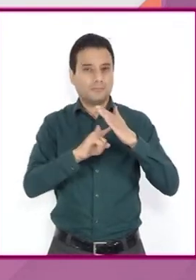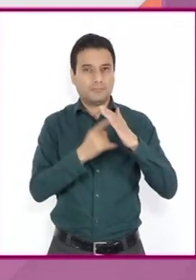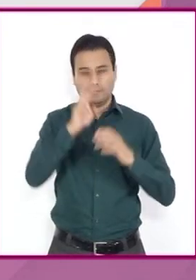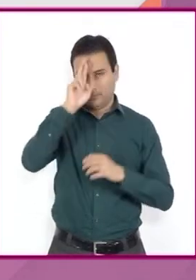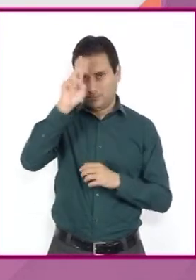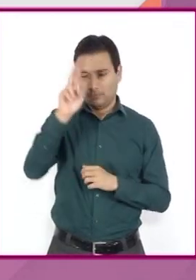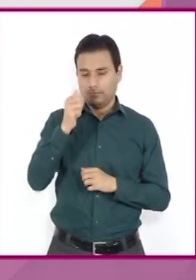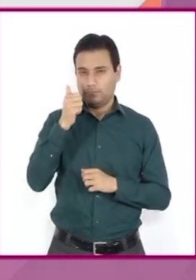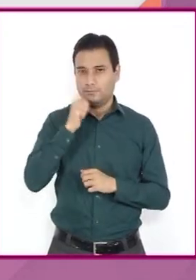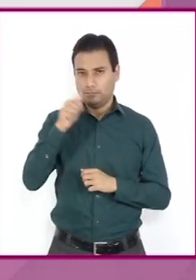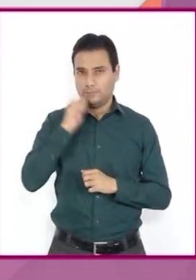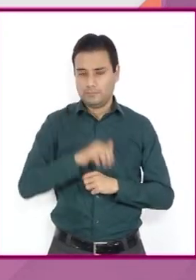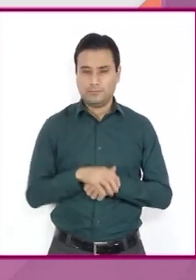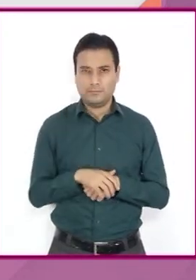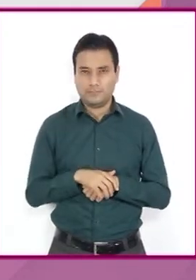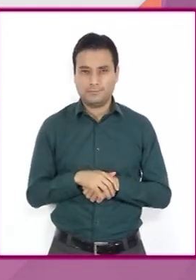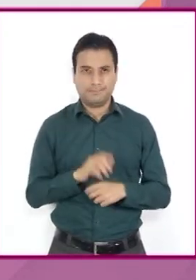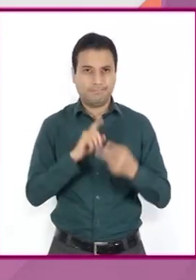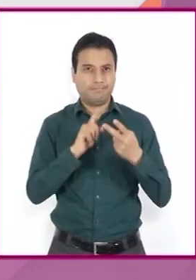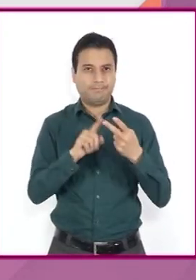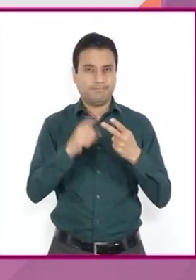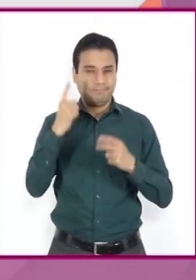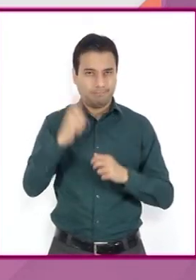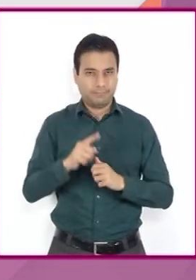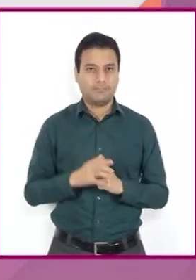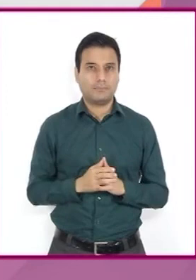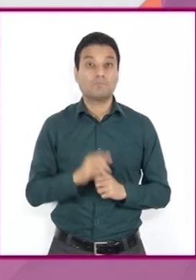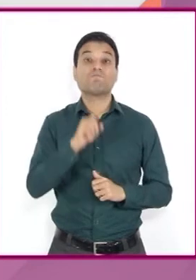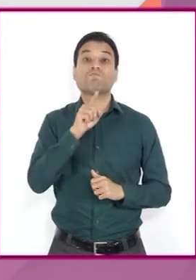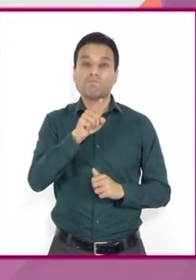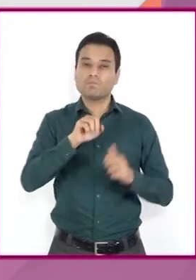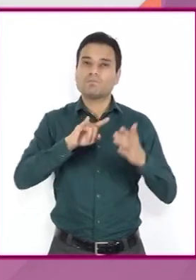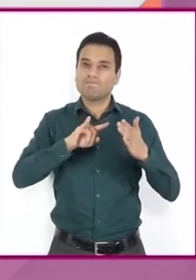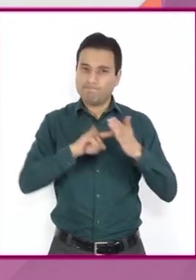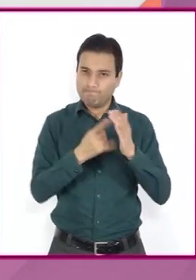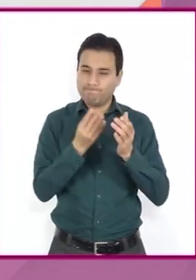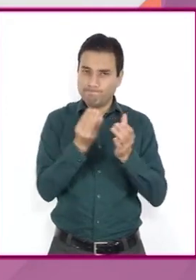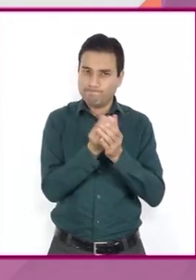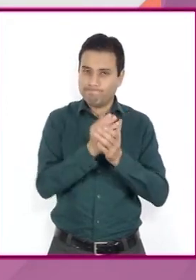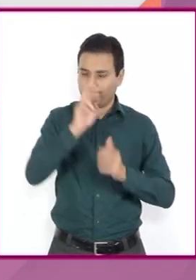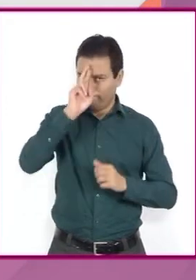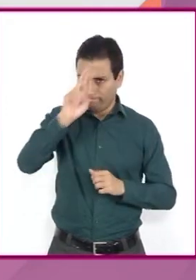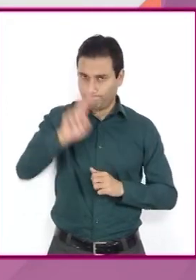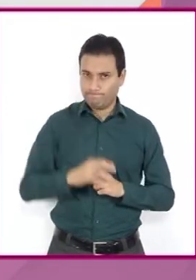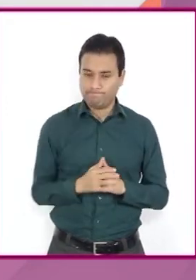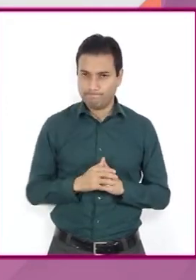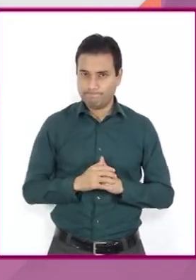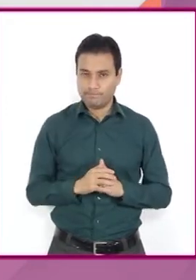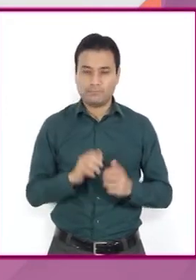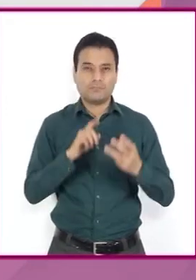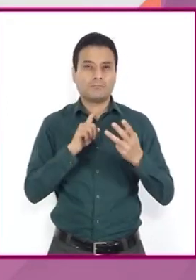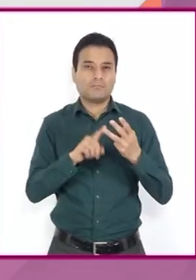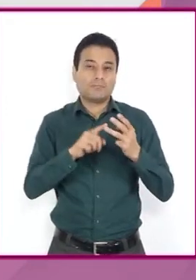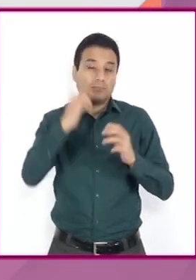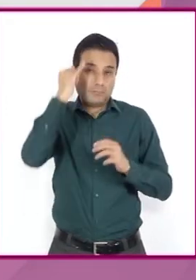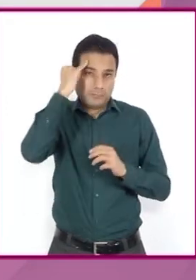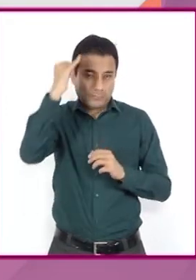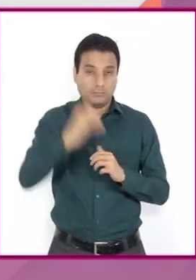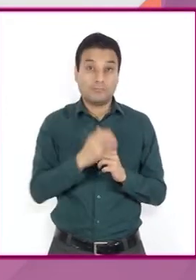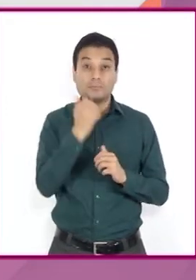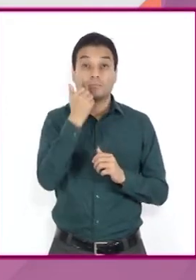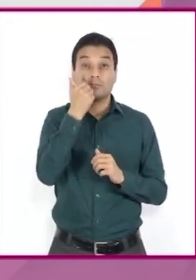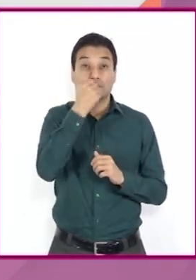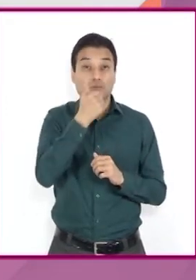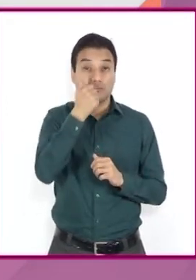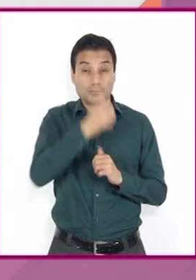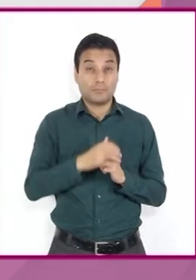y receso. Imperativo. Respeta el horario de clases y receso. Subjuntivo. Los alumnos que